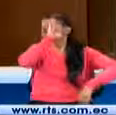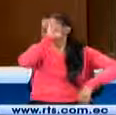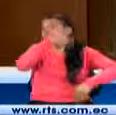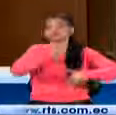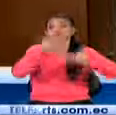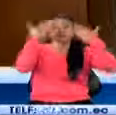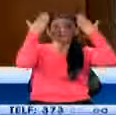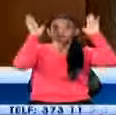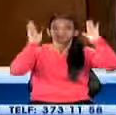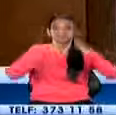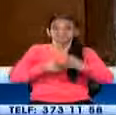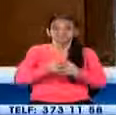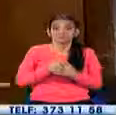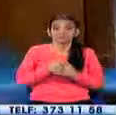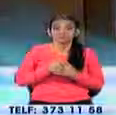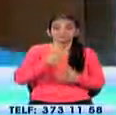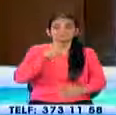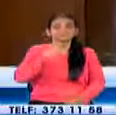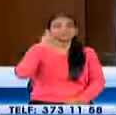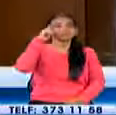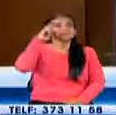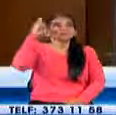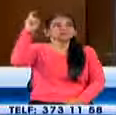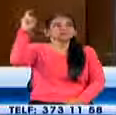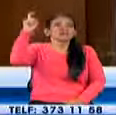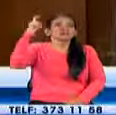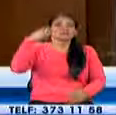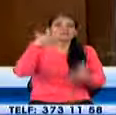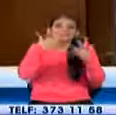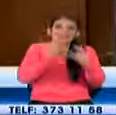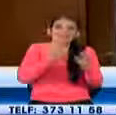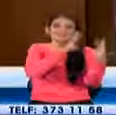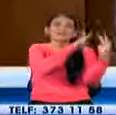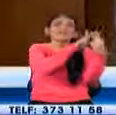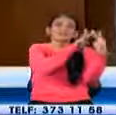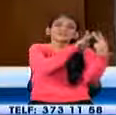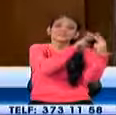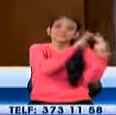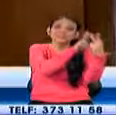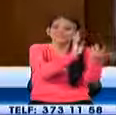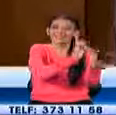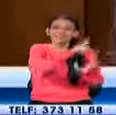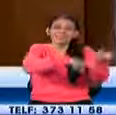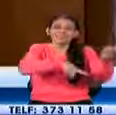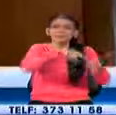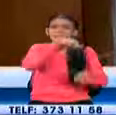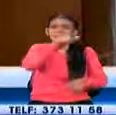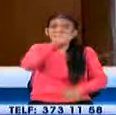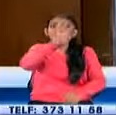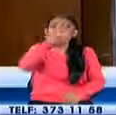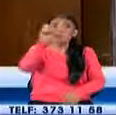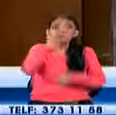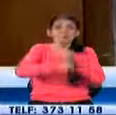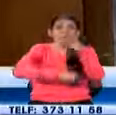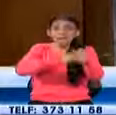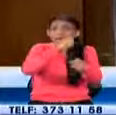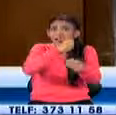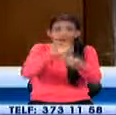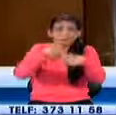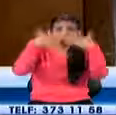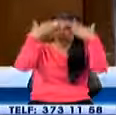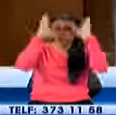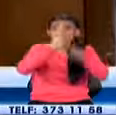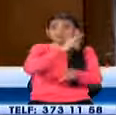mi sueño, mi ilusión, mi deseo propio interno es de conocer a una hermana que hace 40 años nunca supe más que su